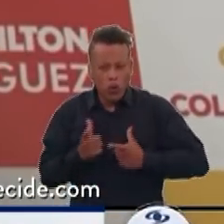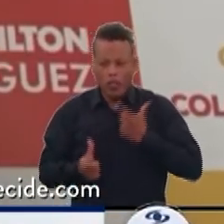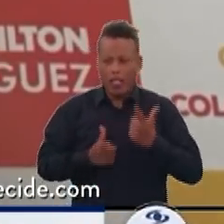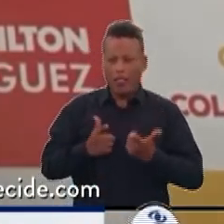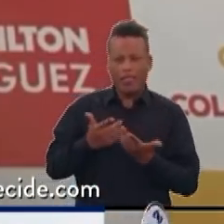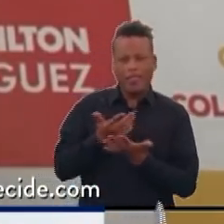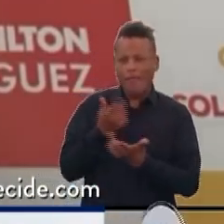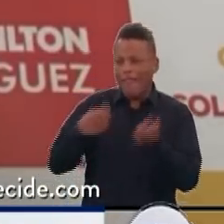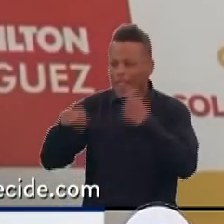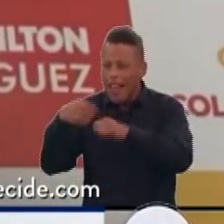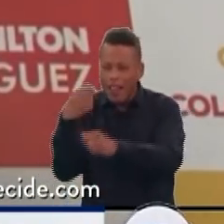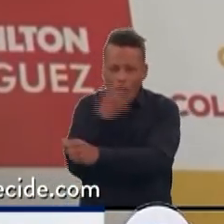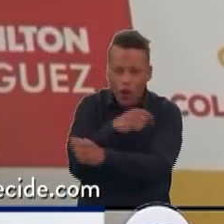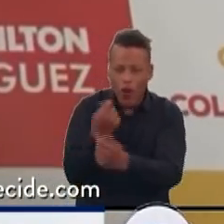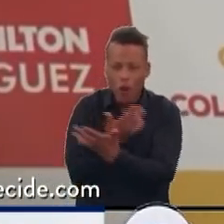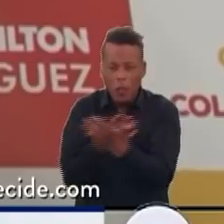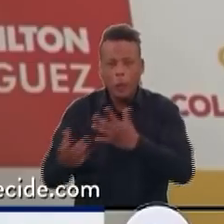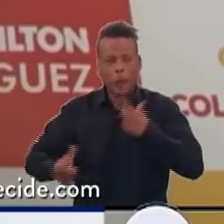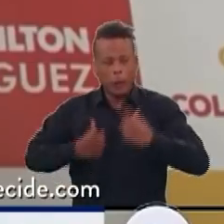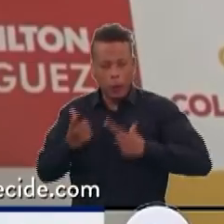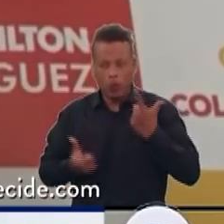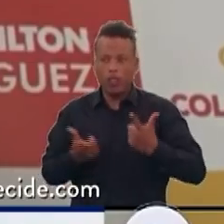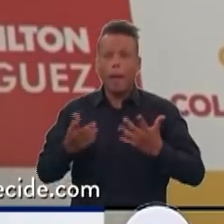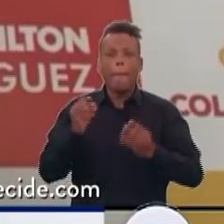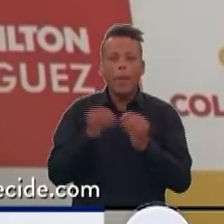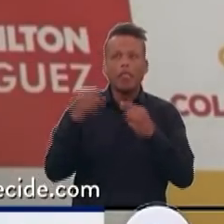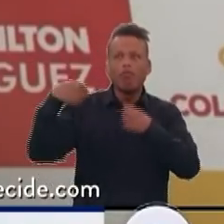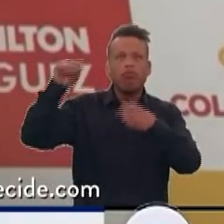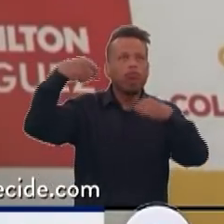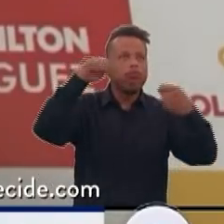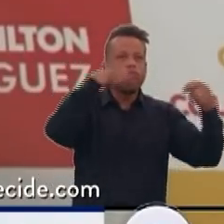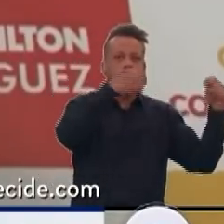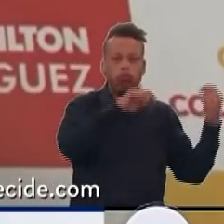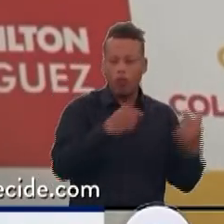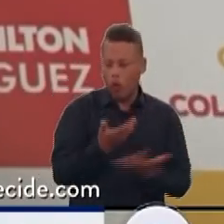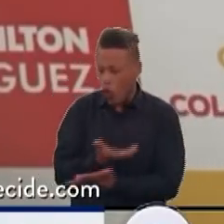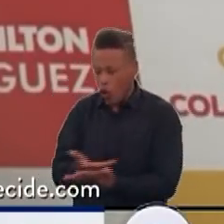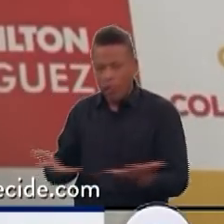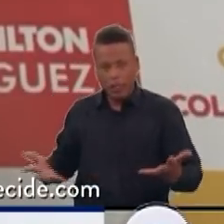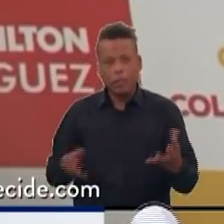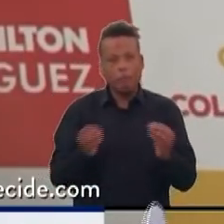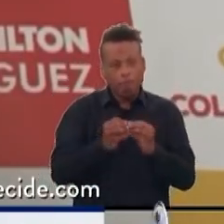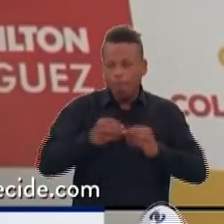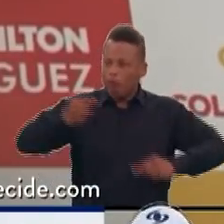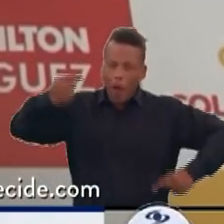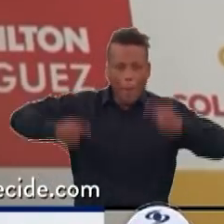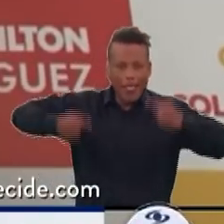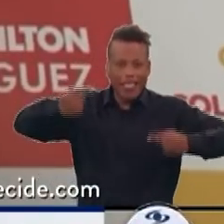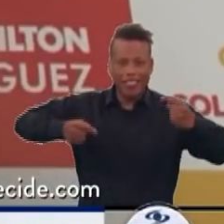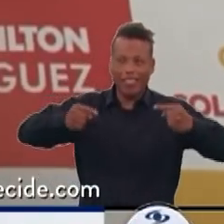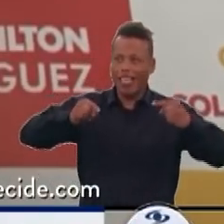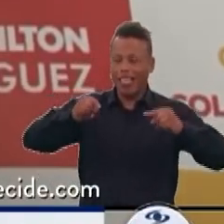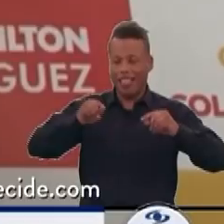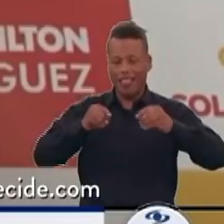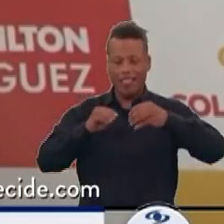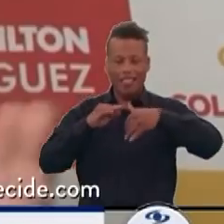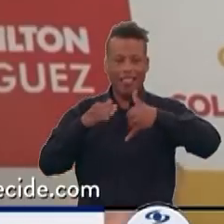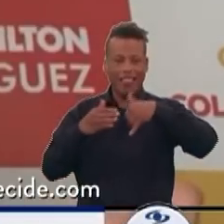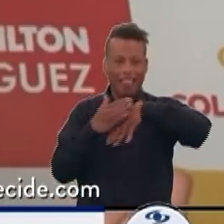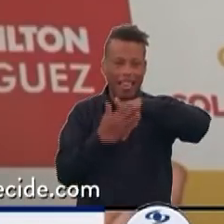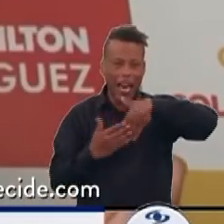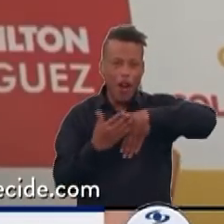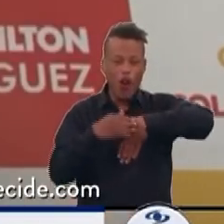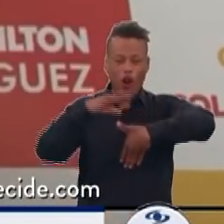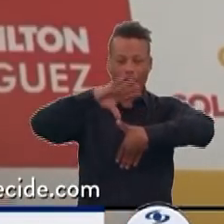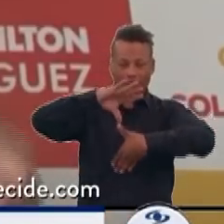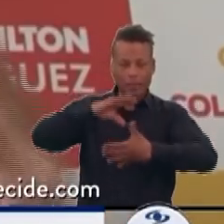contrabando, triplicando nuestra capacidad exportadora, mejorando la productividad sectorial y la competitividad regional, generando flexibilidad